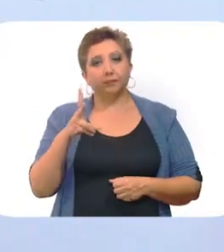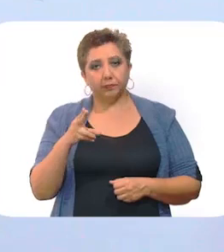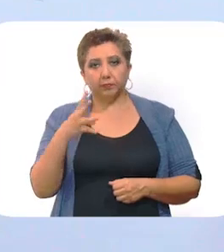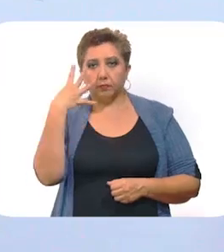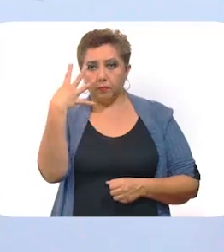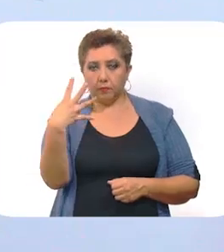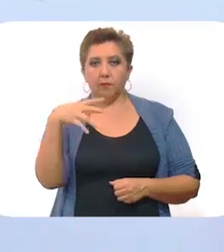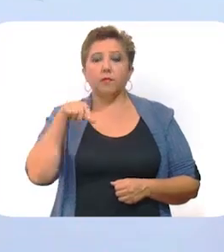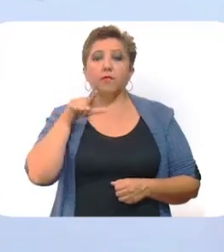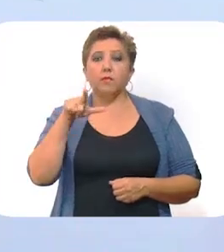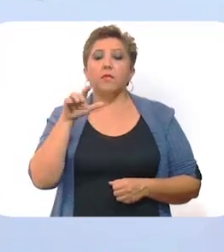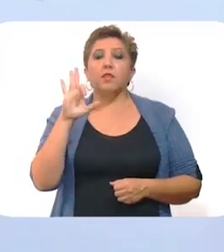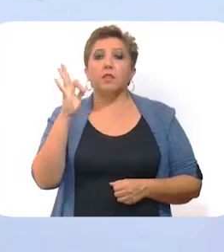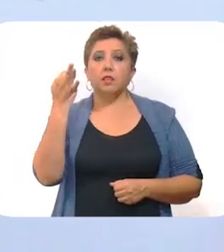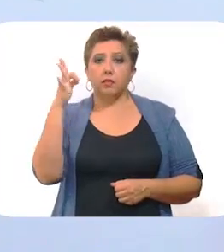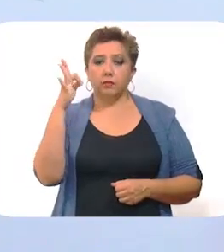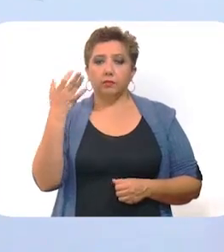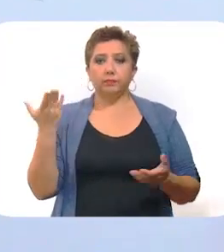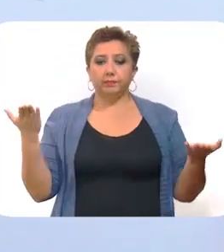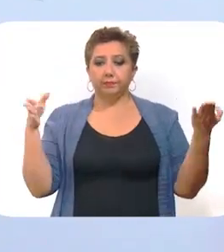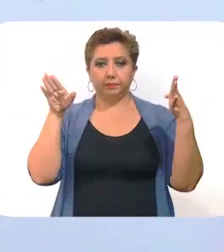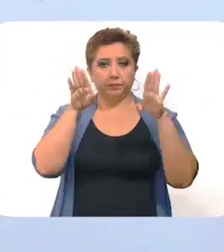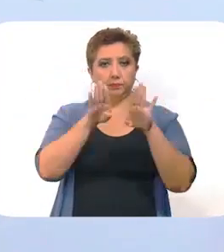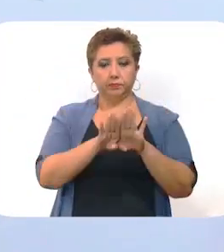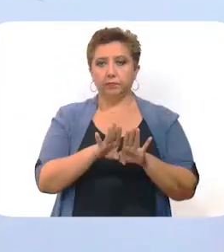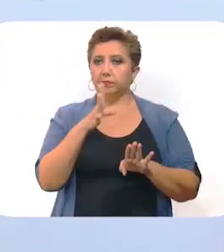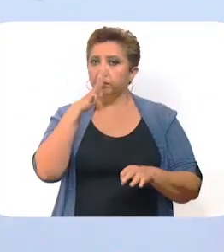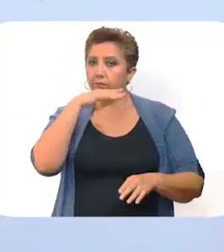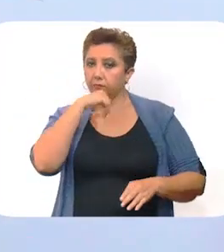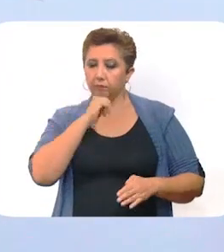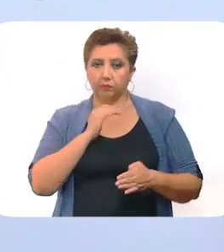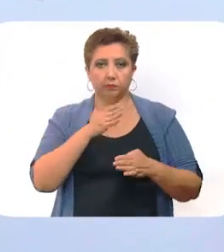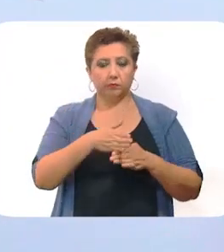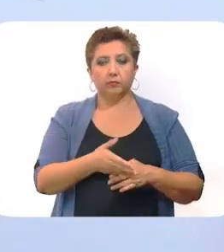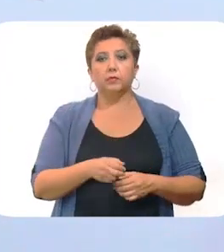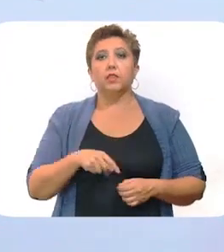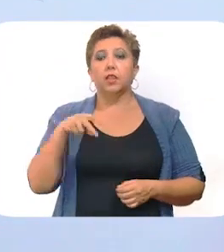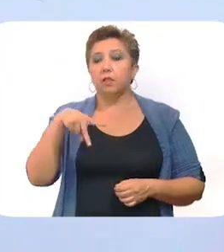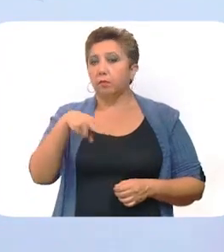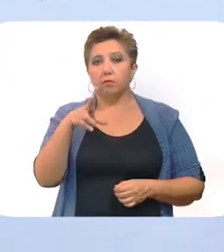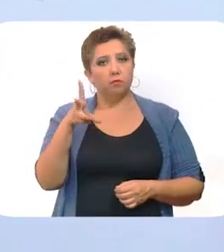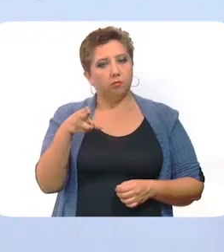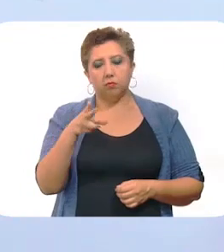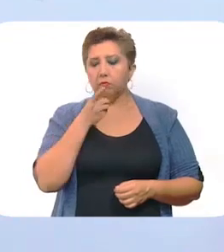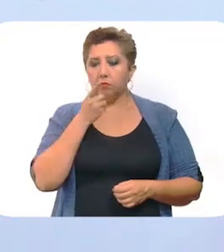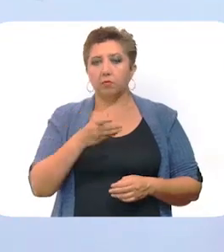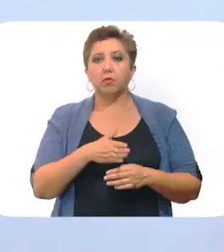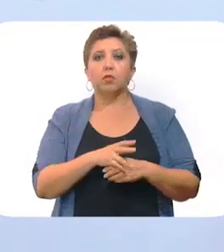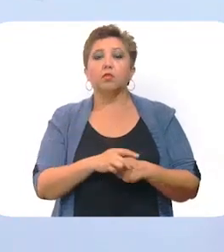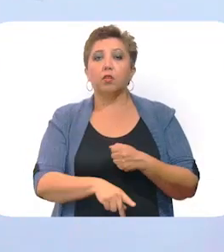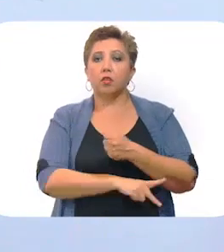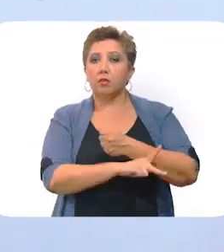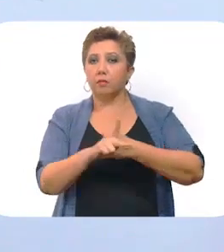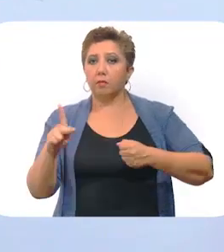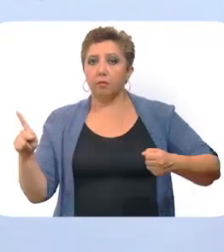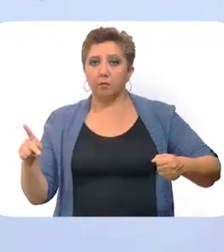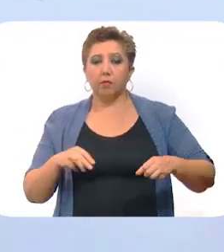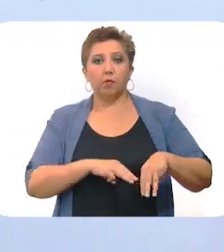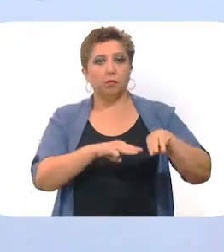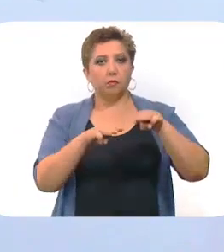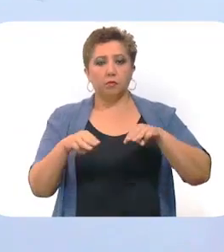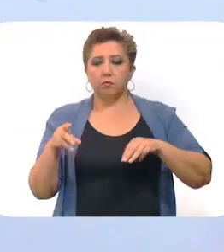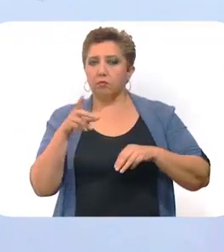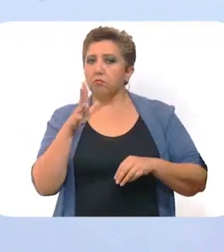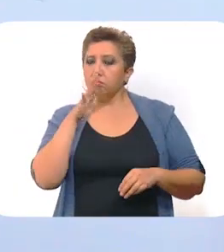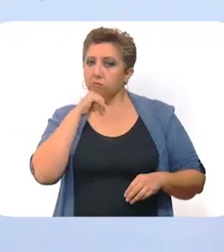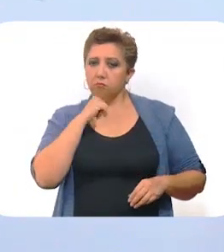del 4 al 17 de febrero, se cerrará la circulación vehicular y peatonal, así como el acceso a las playas y a los malecones tradicional